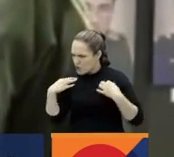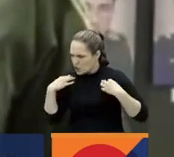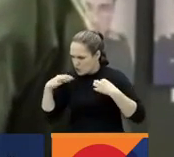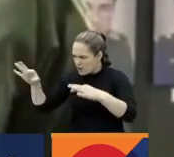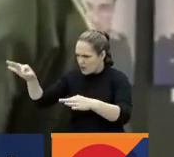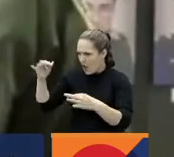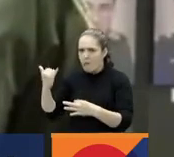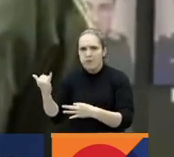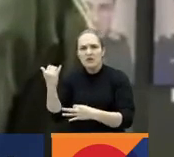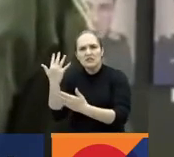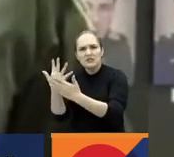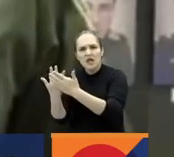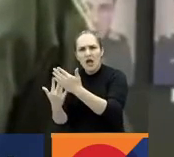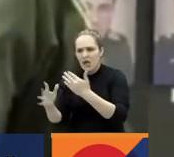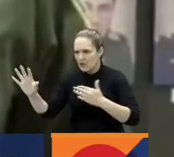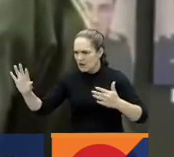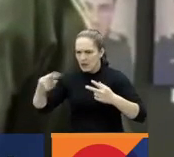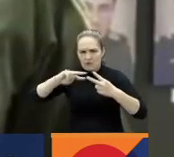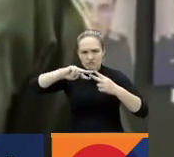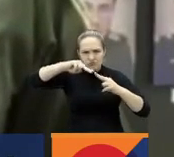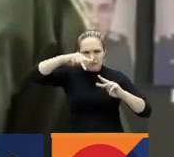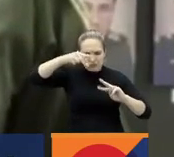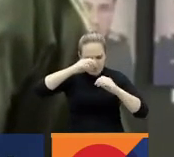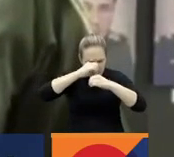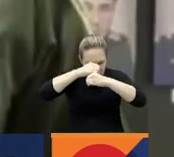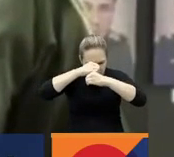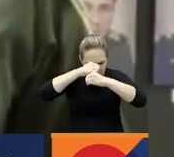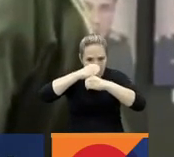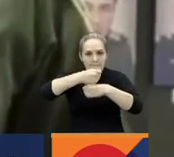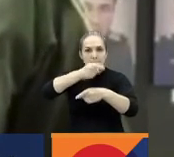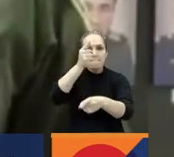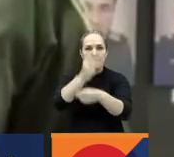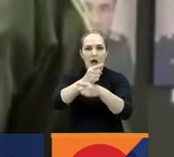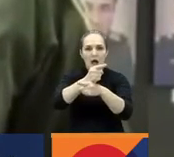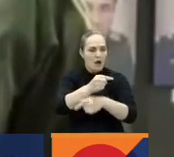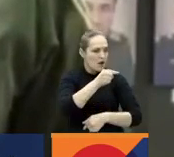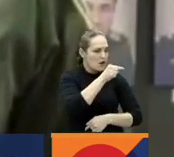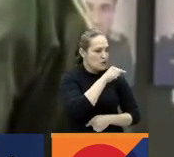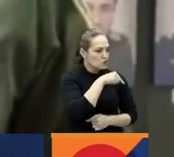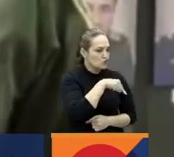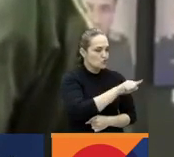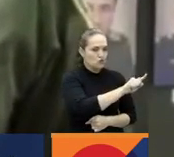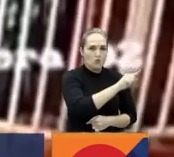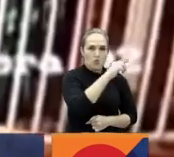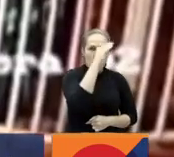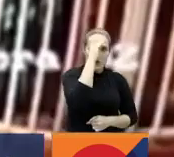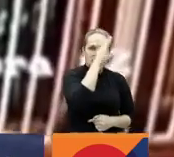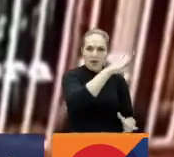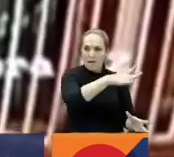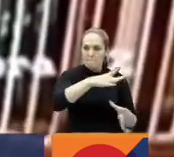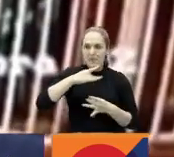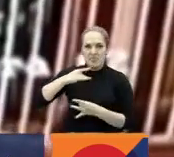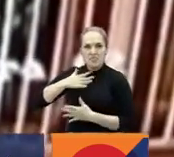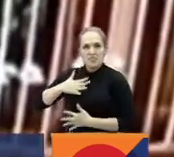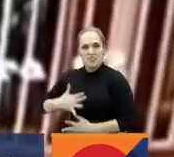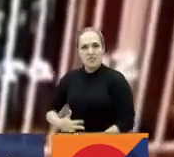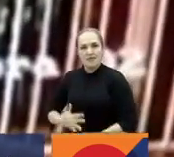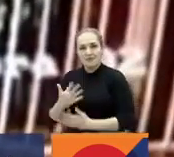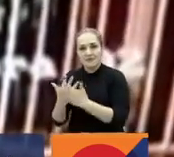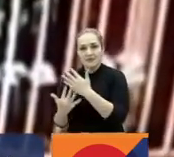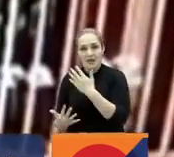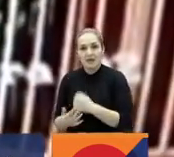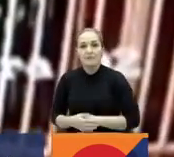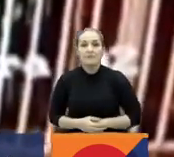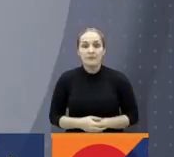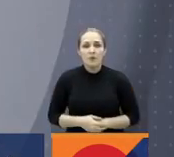de genética forense, confirma que esta sangre es de nuestro capitán Solano. Por 6 meses la SIJÍN